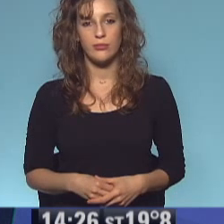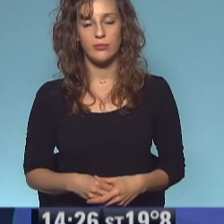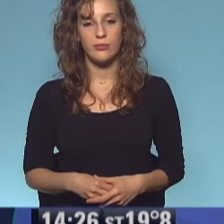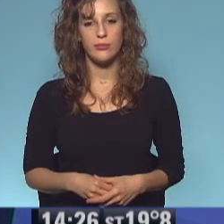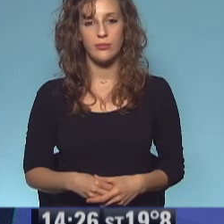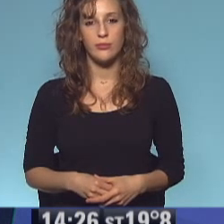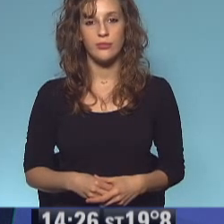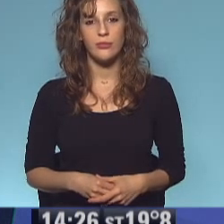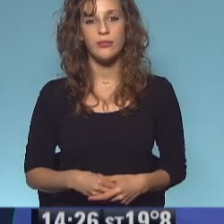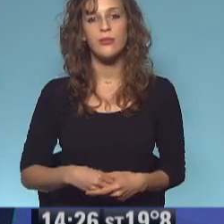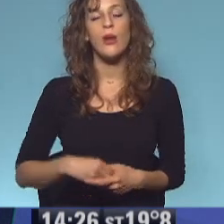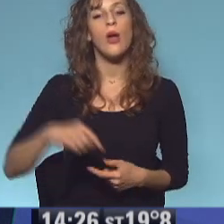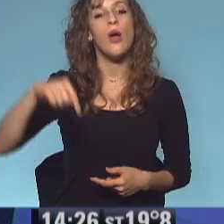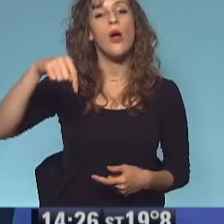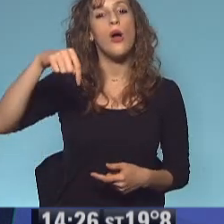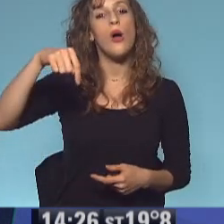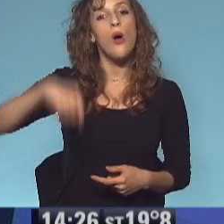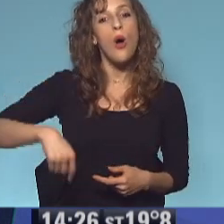papel.